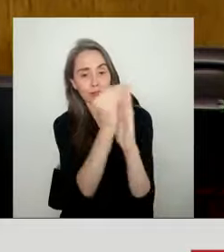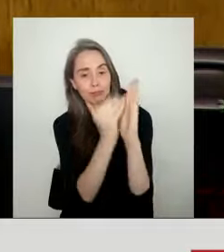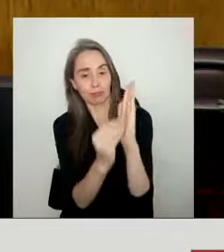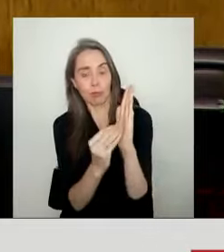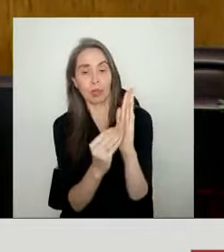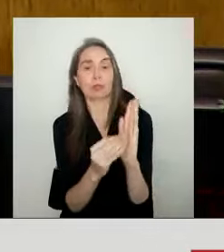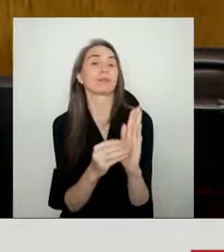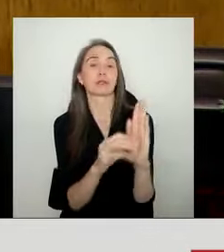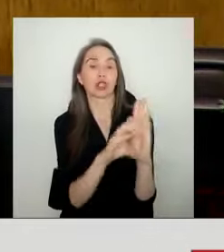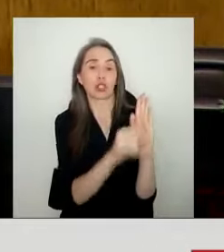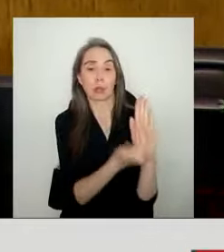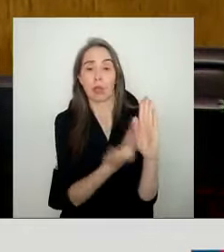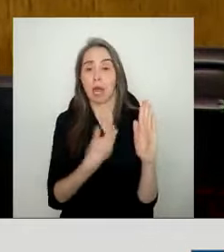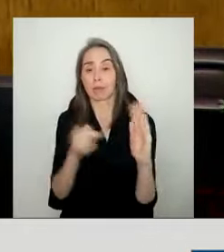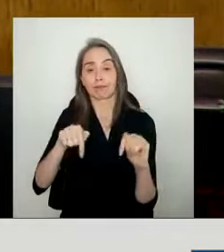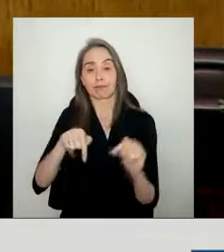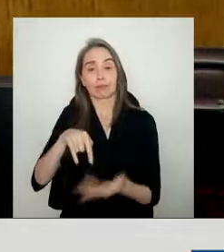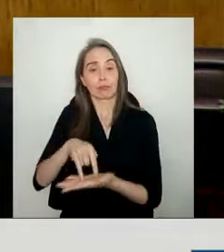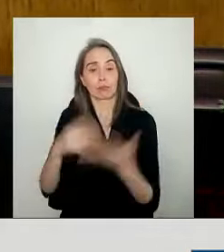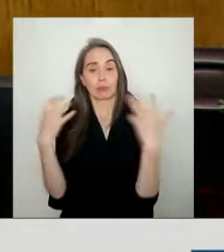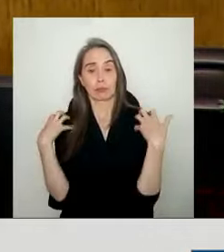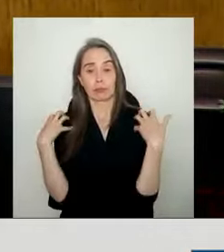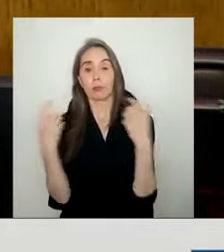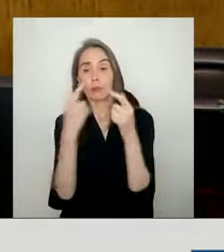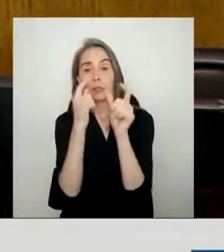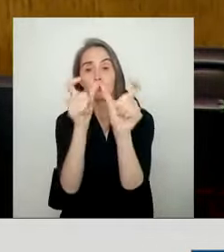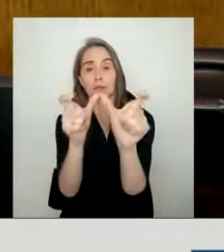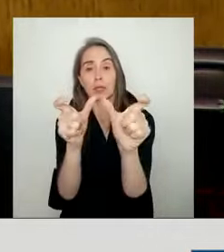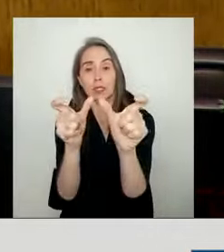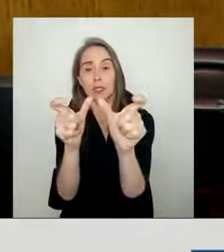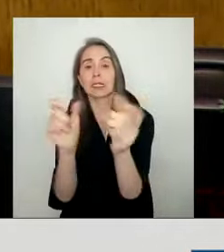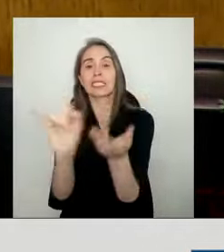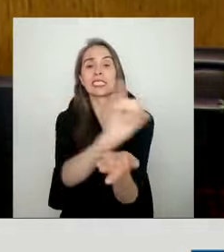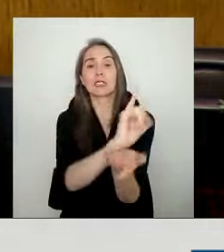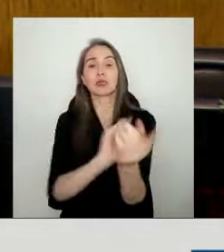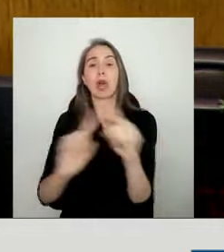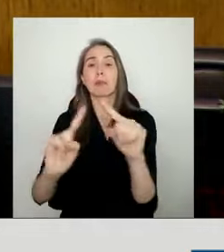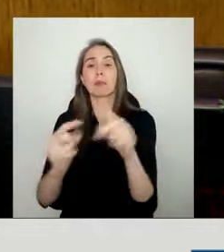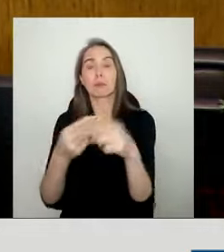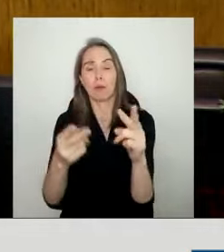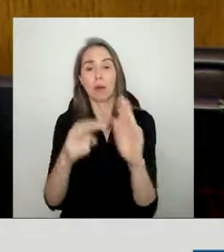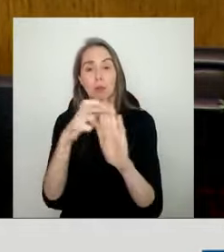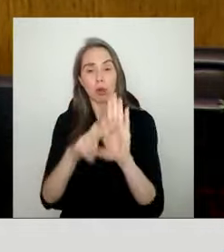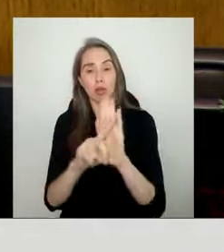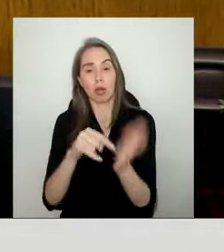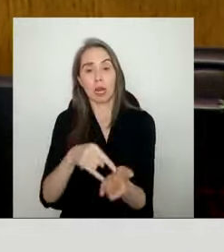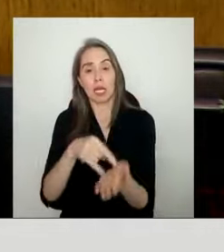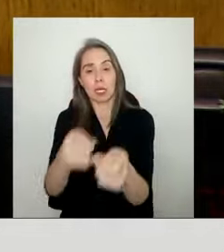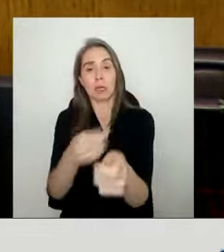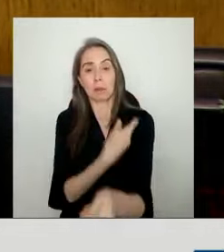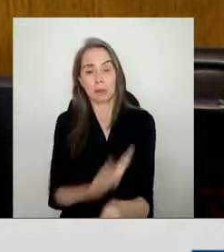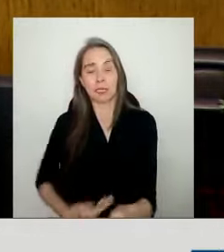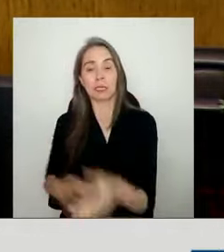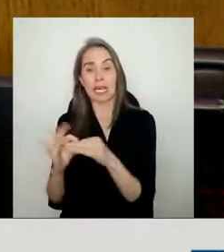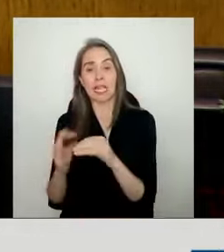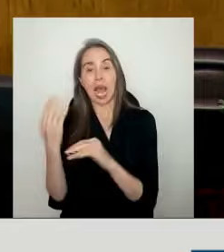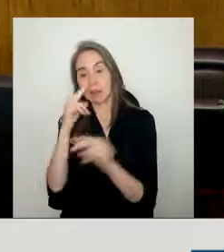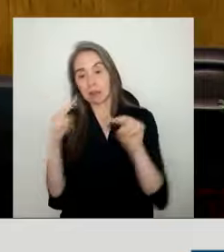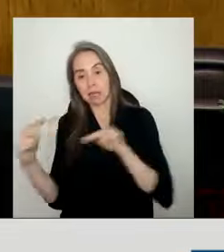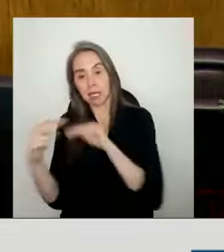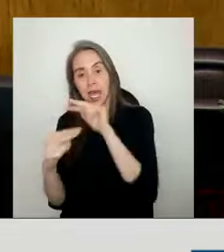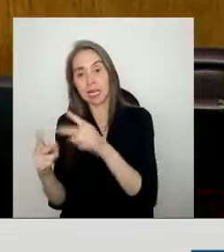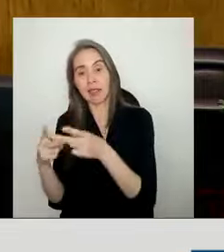constitucionales a la administración pública el mensaje que ingresó fue precisamente objeto de este análisis técnico que tuvo